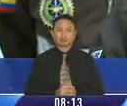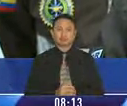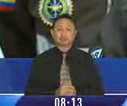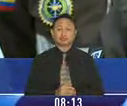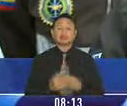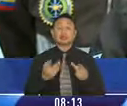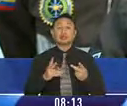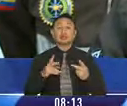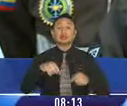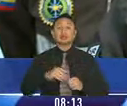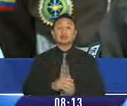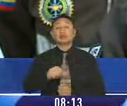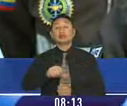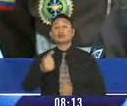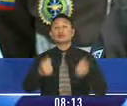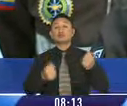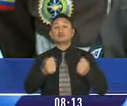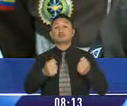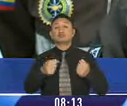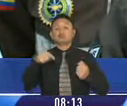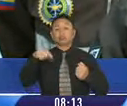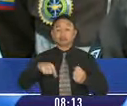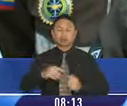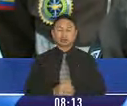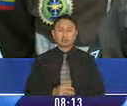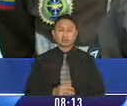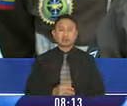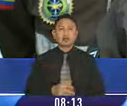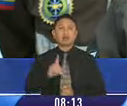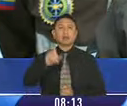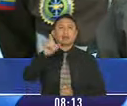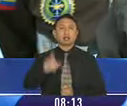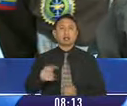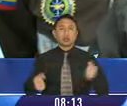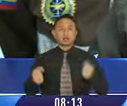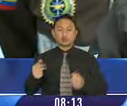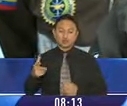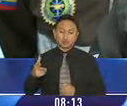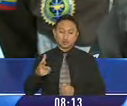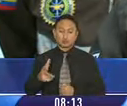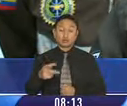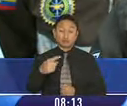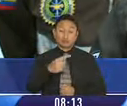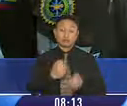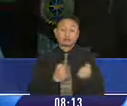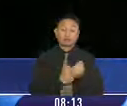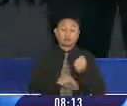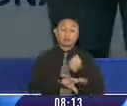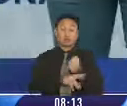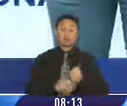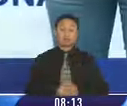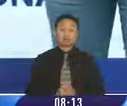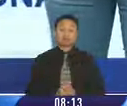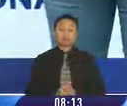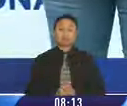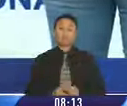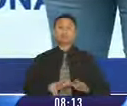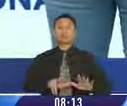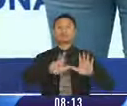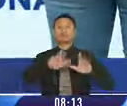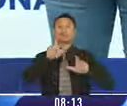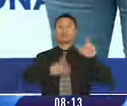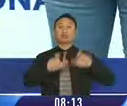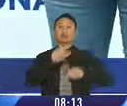también tenemos un vehículo retenido en el mismo que se trasladaba una de las personas que colaboró con el evento delictivo. En total,